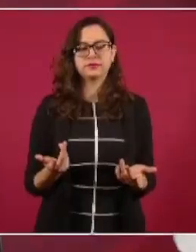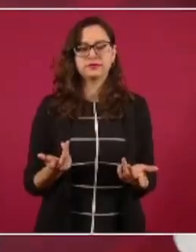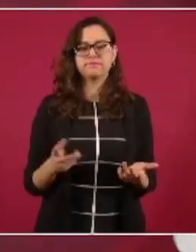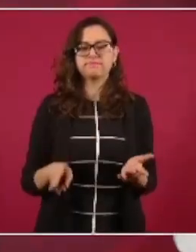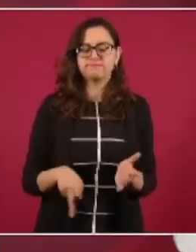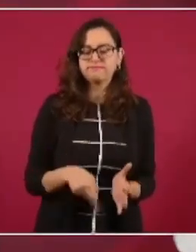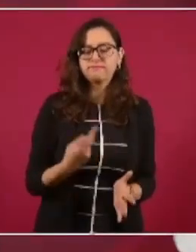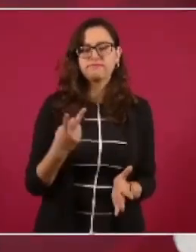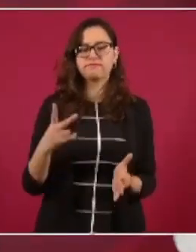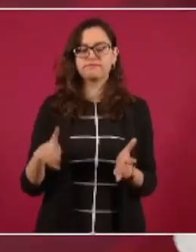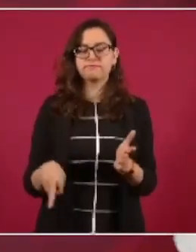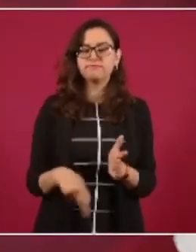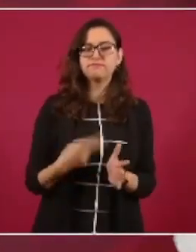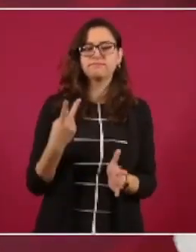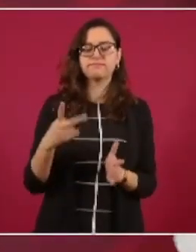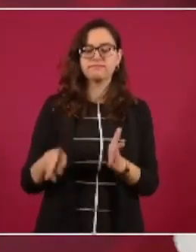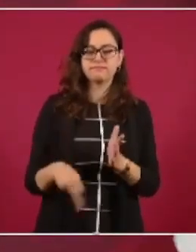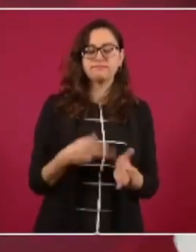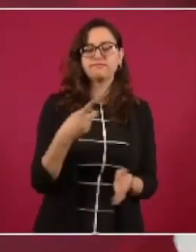repetirlo,